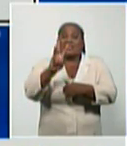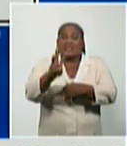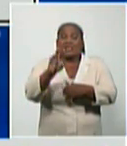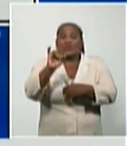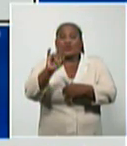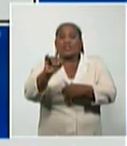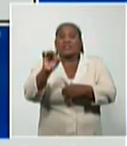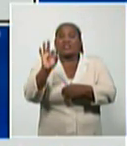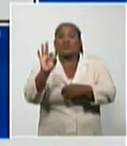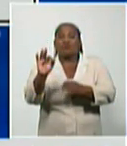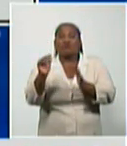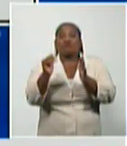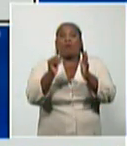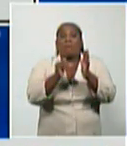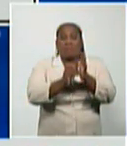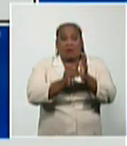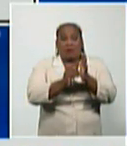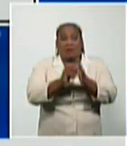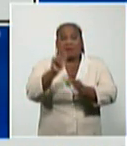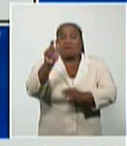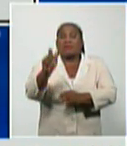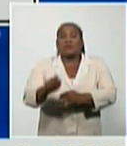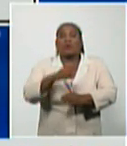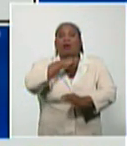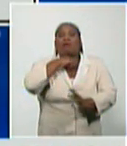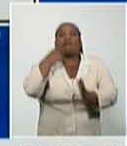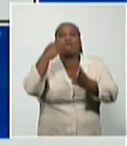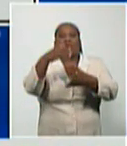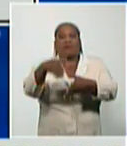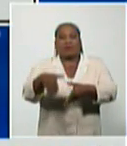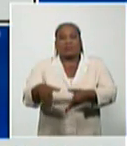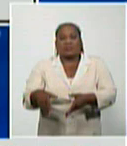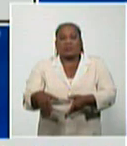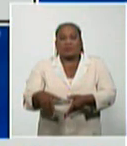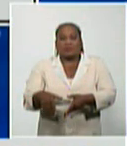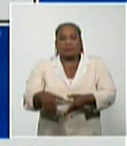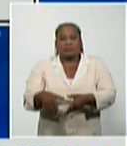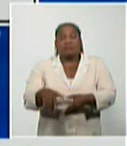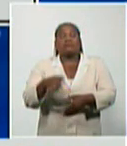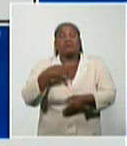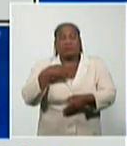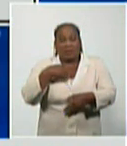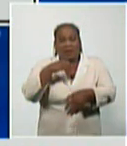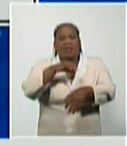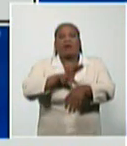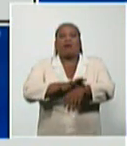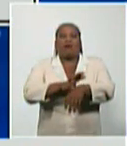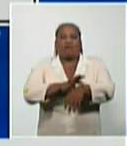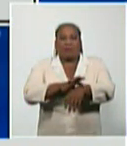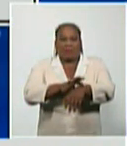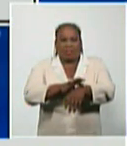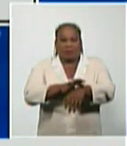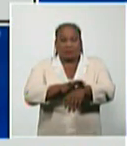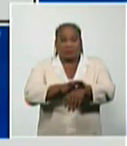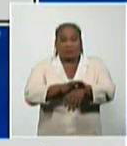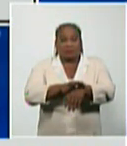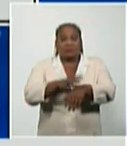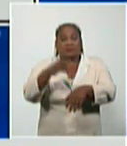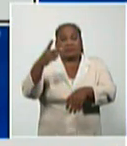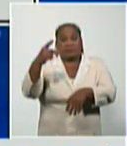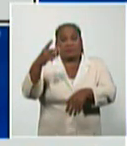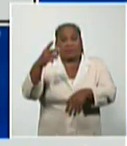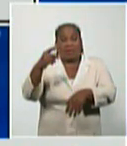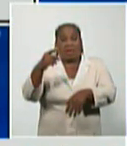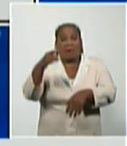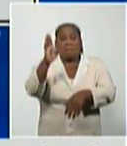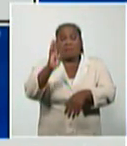368.000 personas que han fallecido con la enfermedad. Le sigue Brasil, le sigue